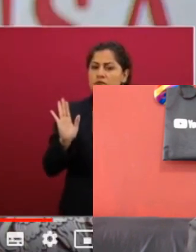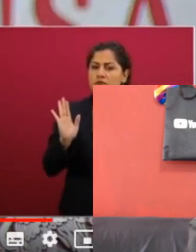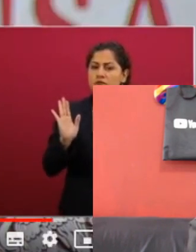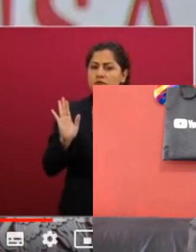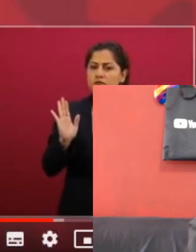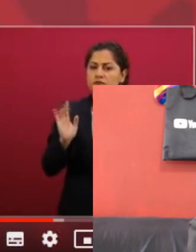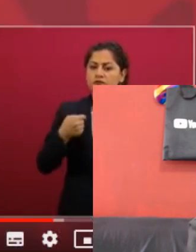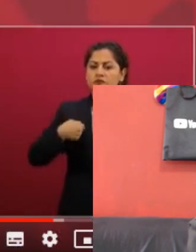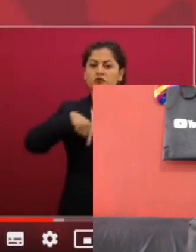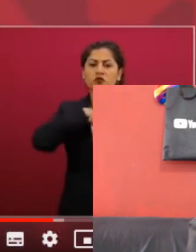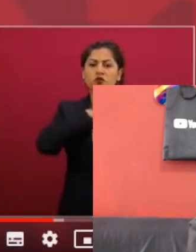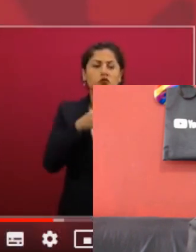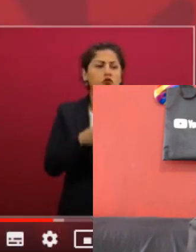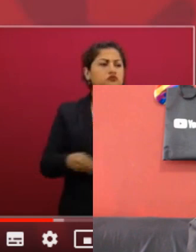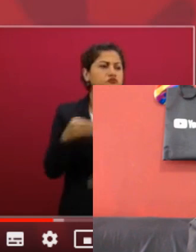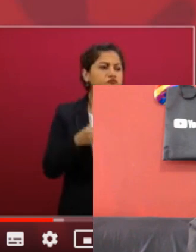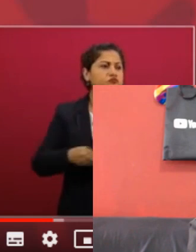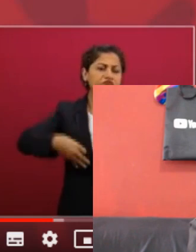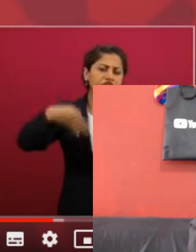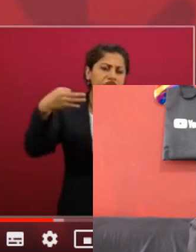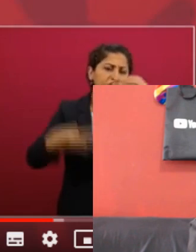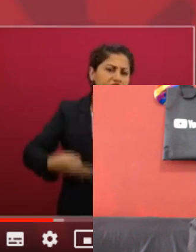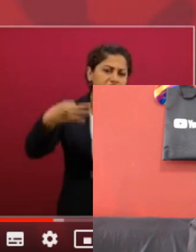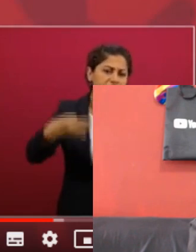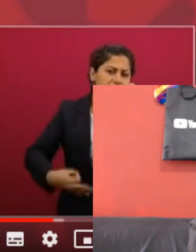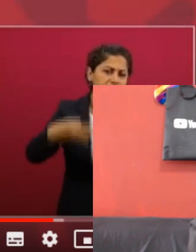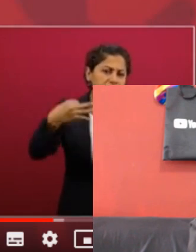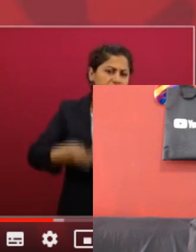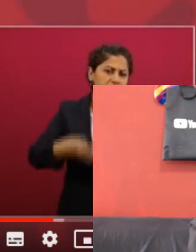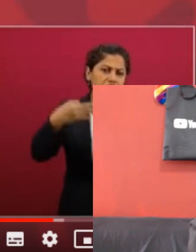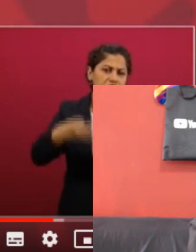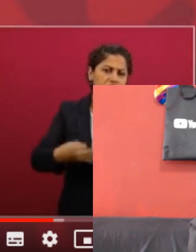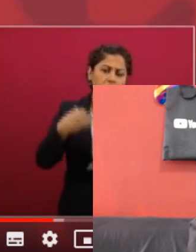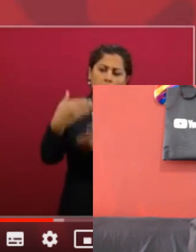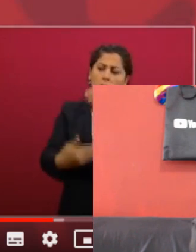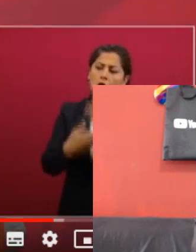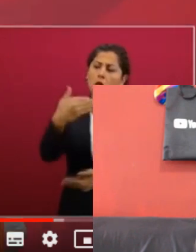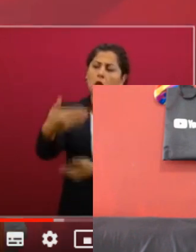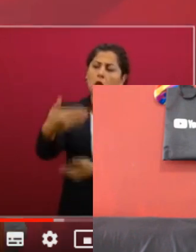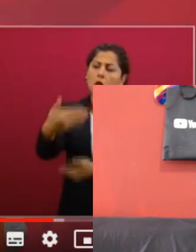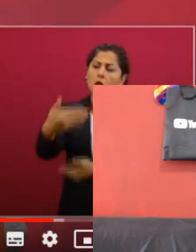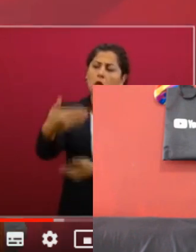en litigio hasta en el año 3000